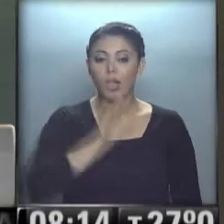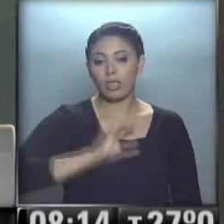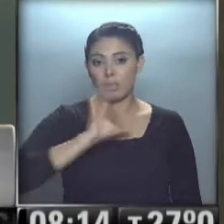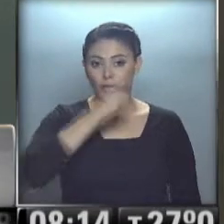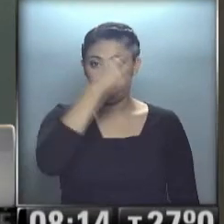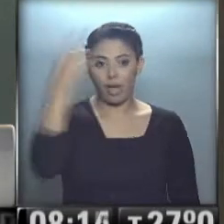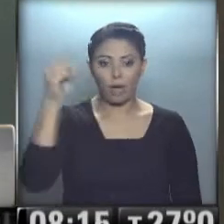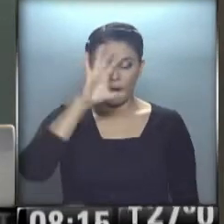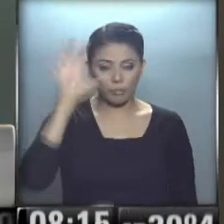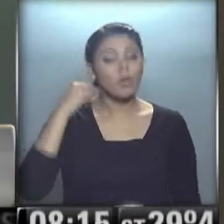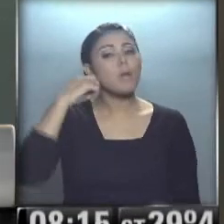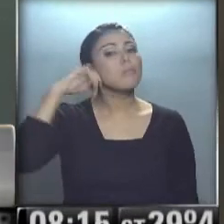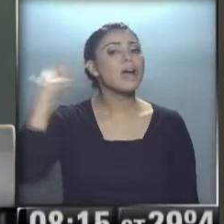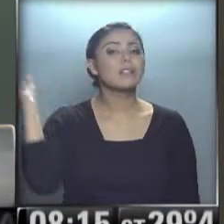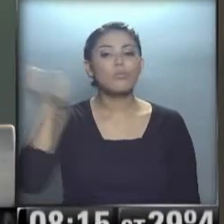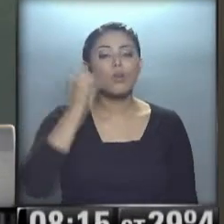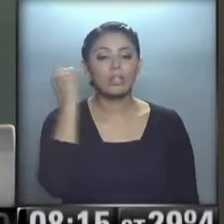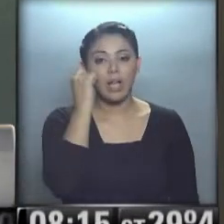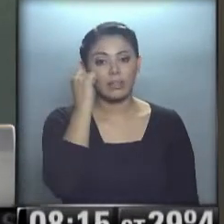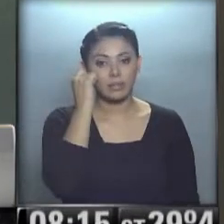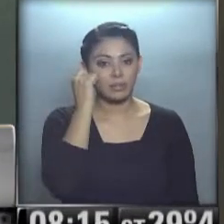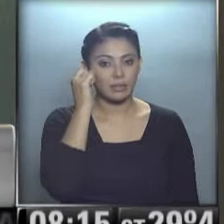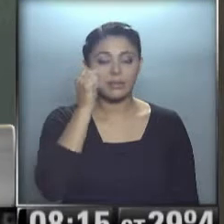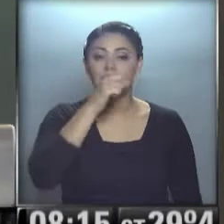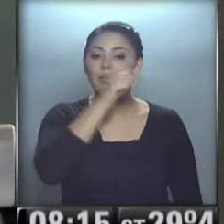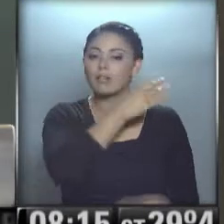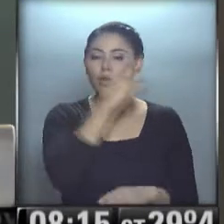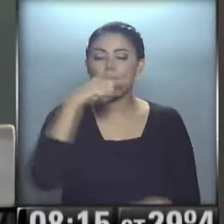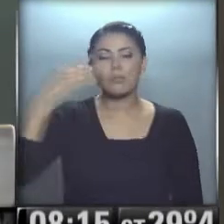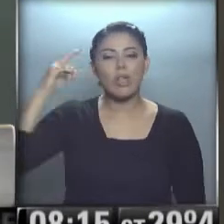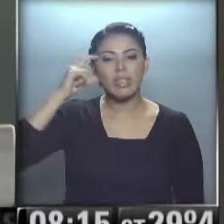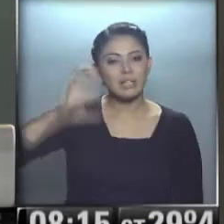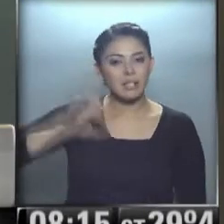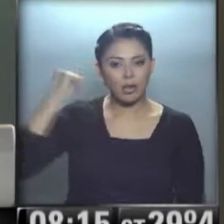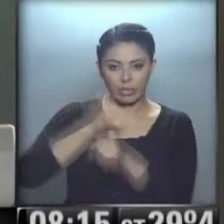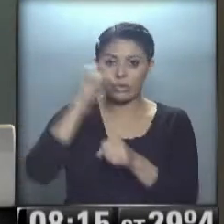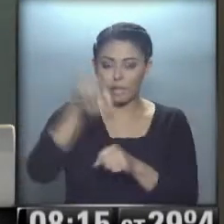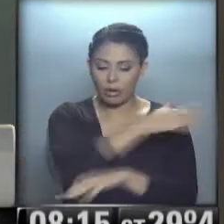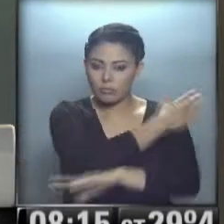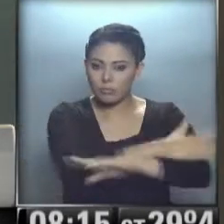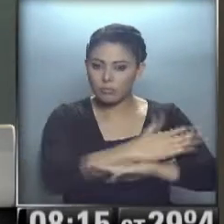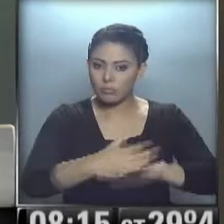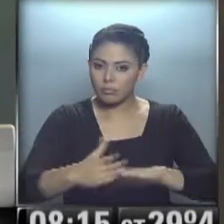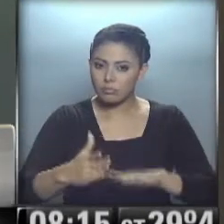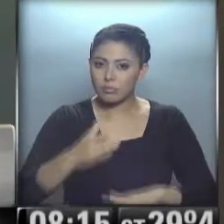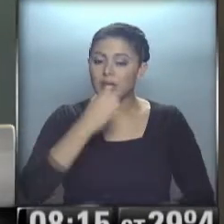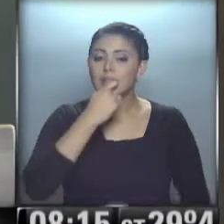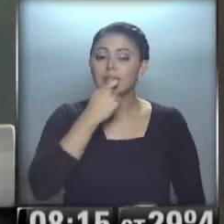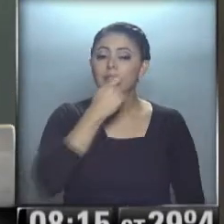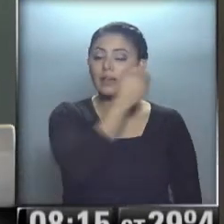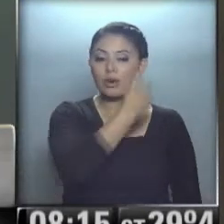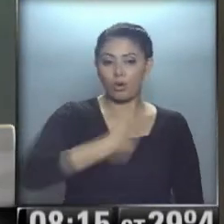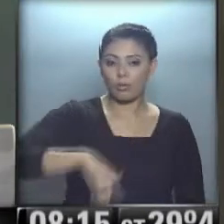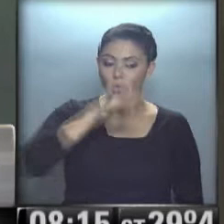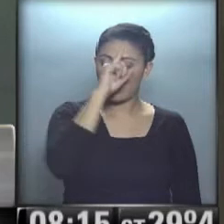provinciales, pero lo más importante es que en el transcurso de los últimos 10 años el incremento de las transferencias nacionales en